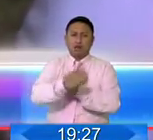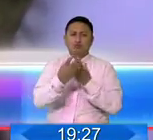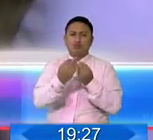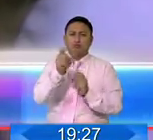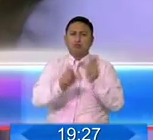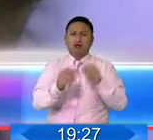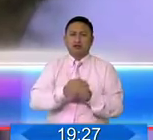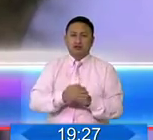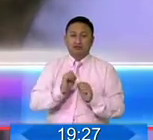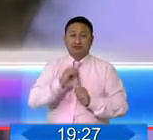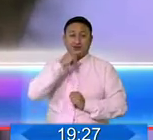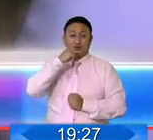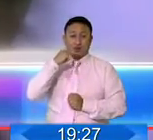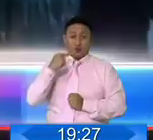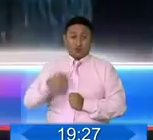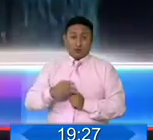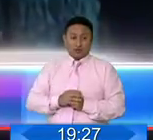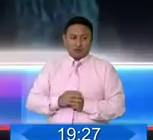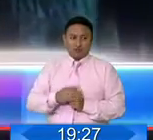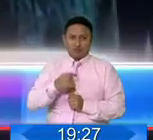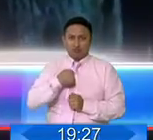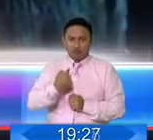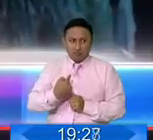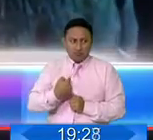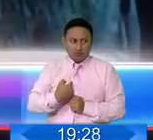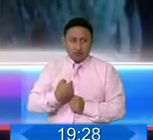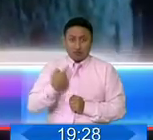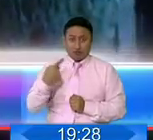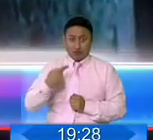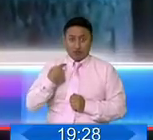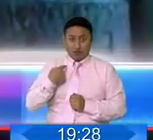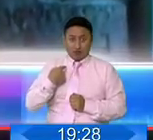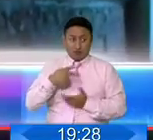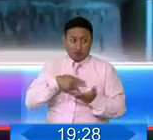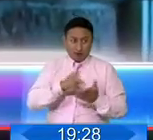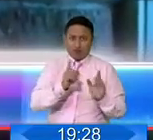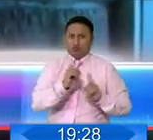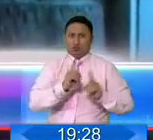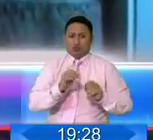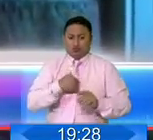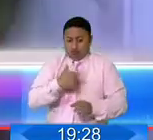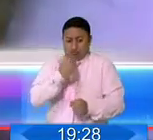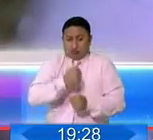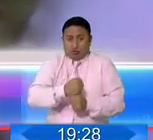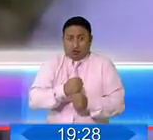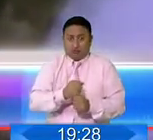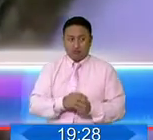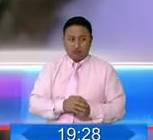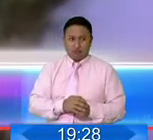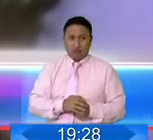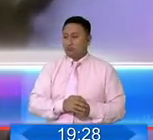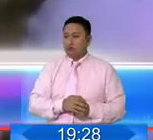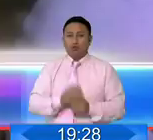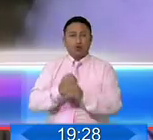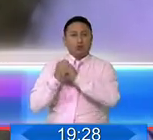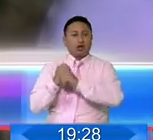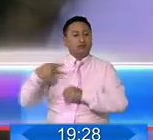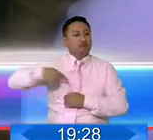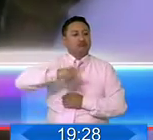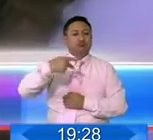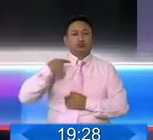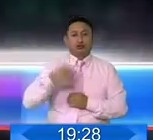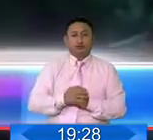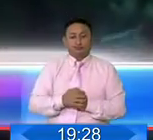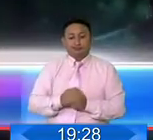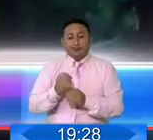Rusia. Les dijimos que no queremos prostituirnos para pagarles, queremos trabajar. Dijeron que tenía que hacerlo, no tuve otra